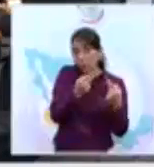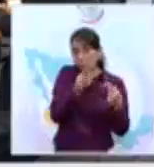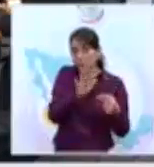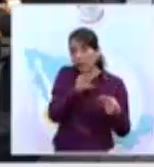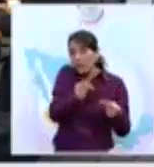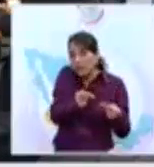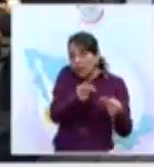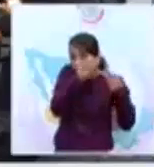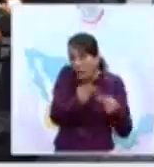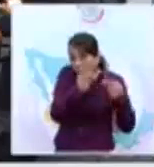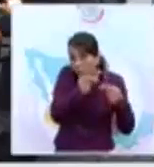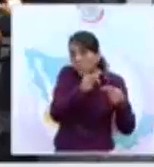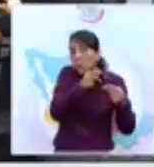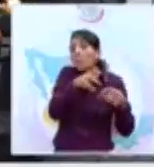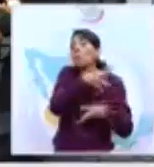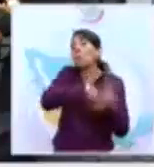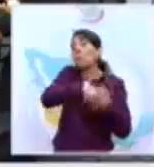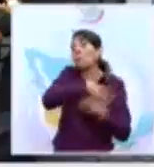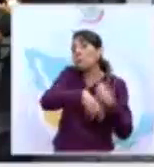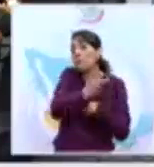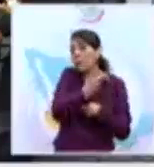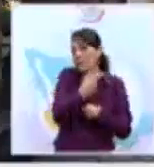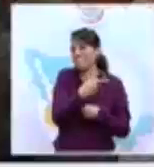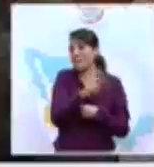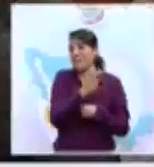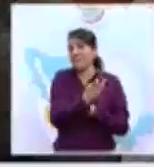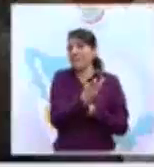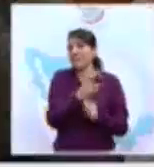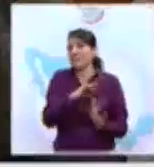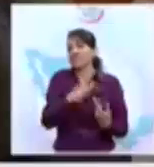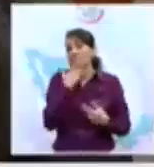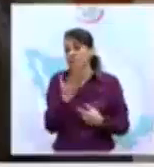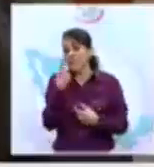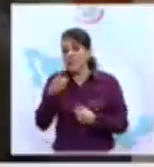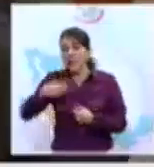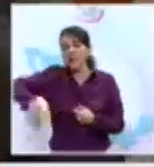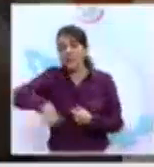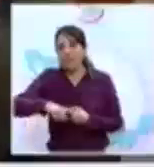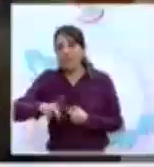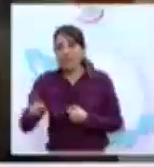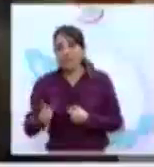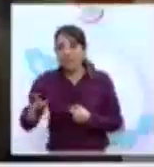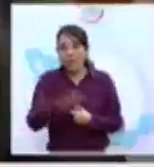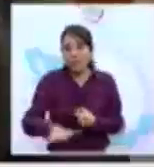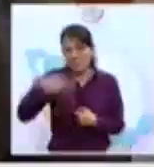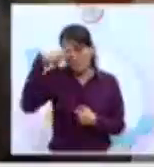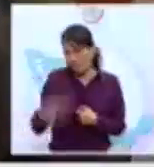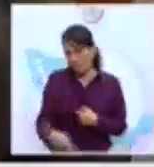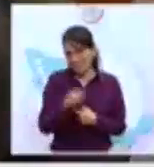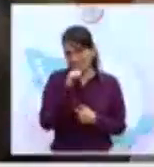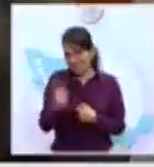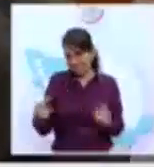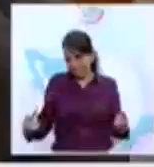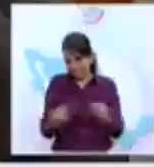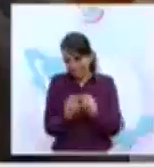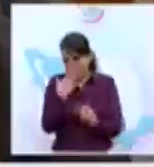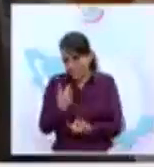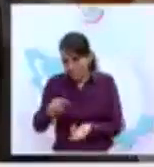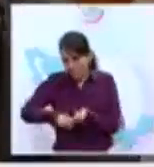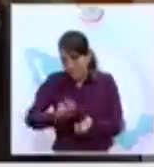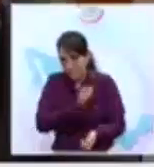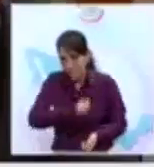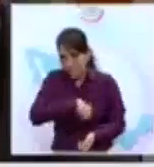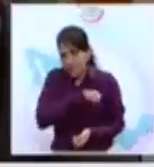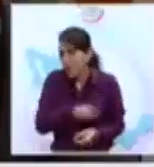una población de cualquier tipo de entidad educativa? ¿Cómo pudiésemos regresar a que la familia